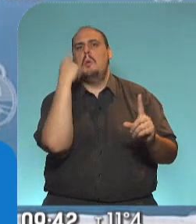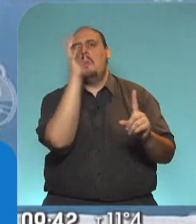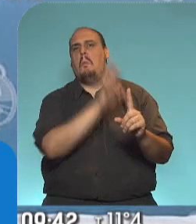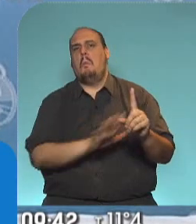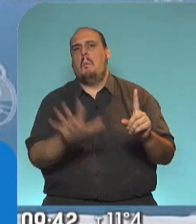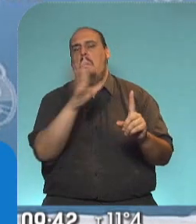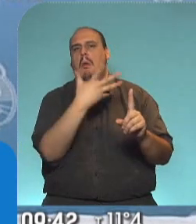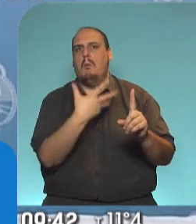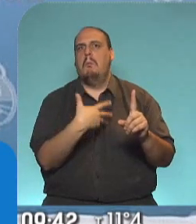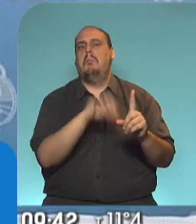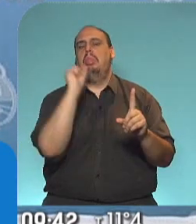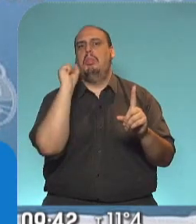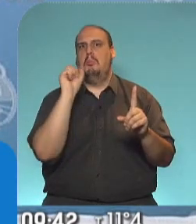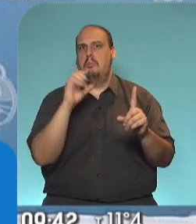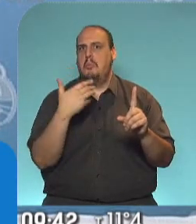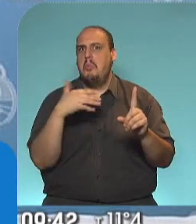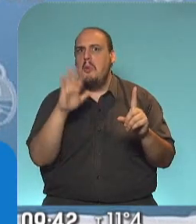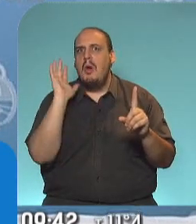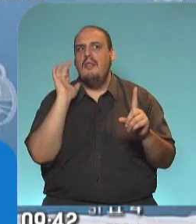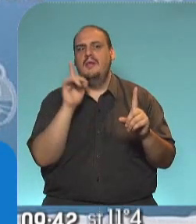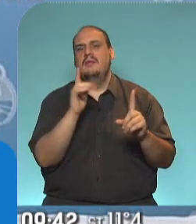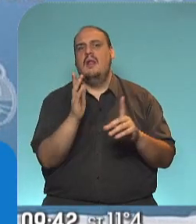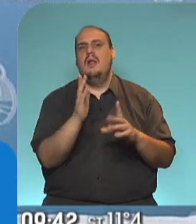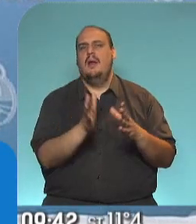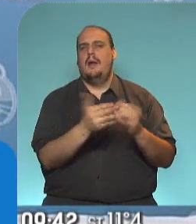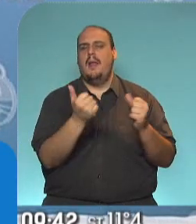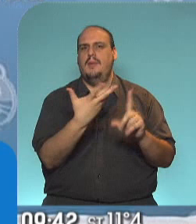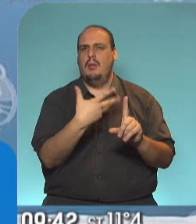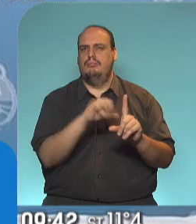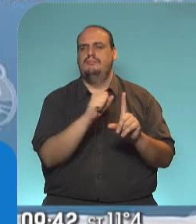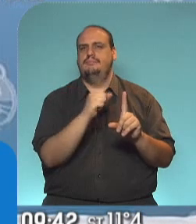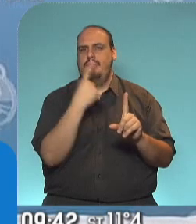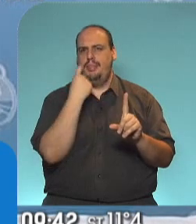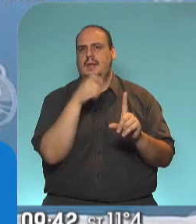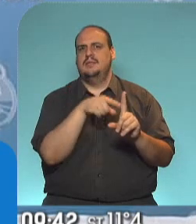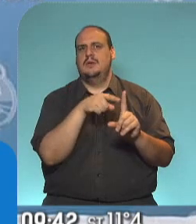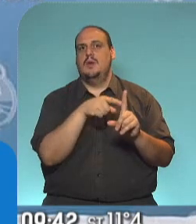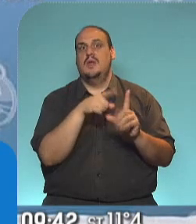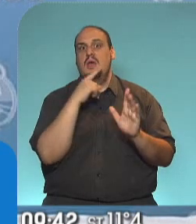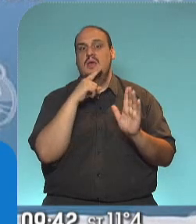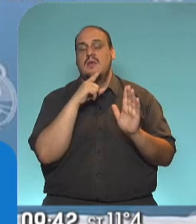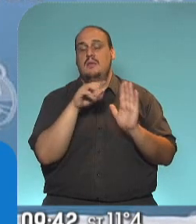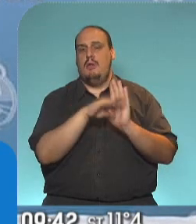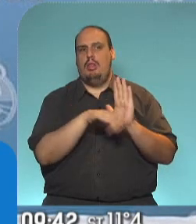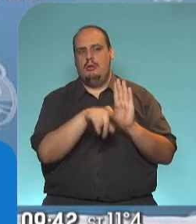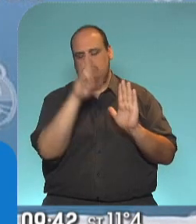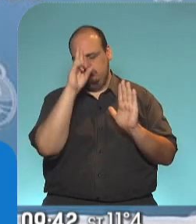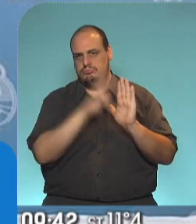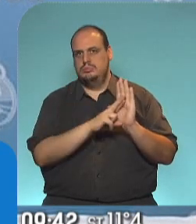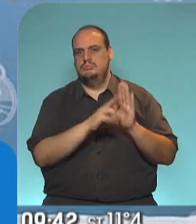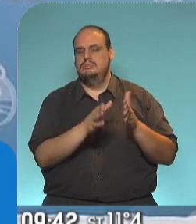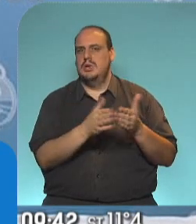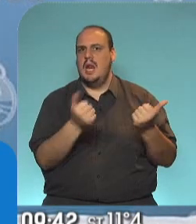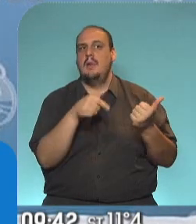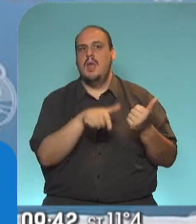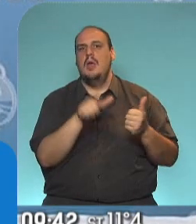realmente confirmarse poder detectarlo en forma precoz e implementar las medidas después de todo este tiempo que hemos tenido para